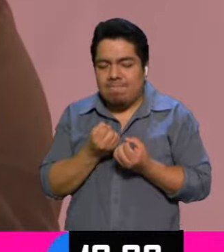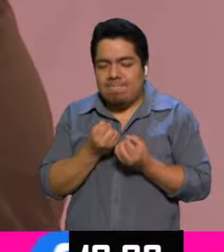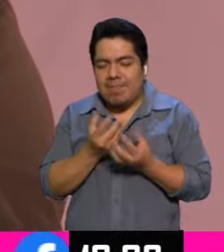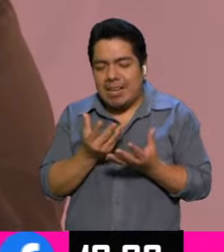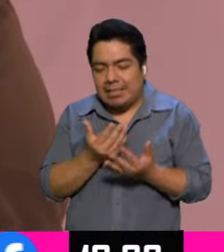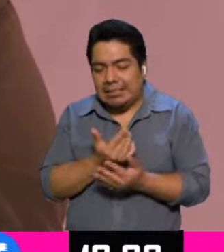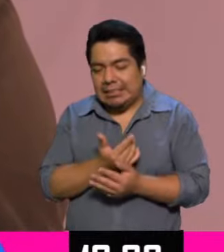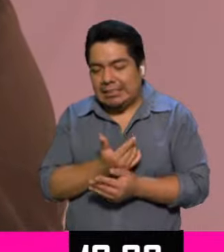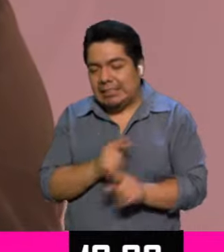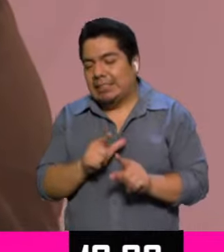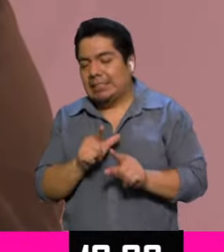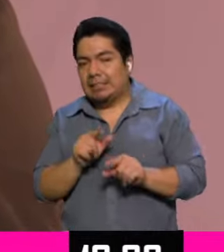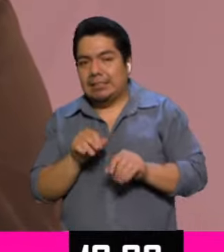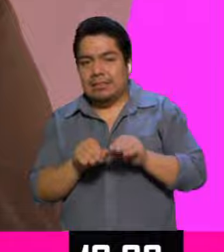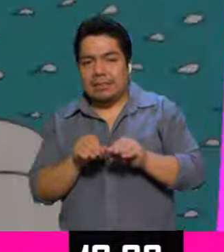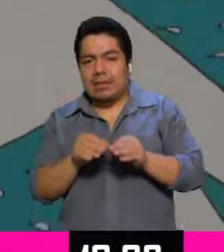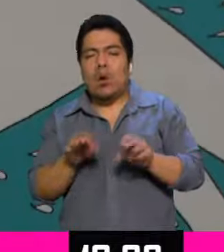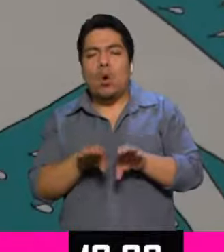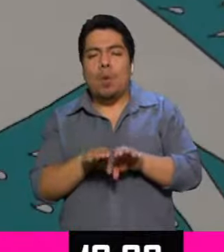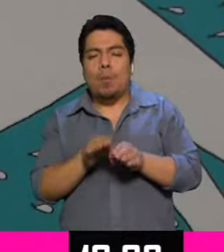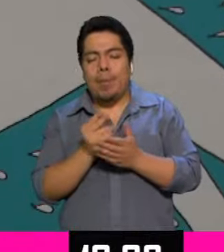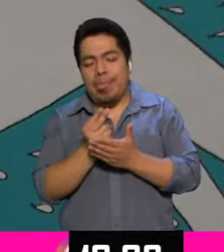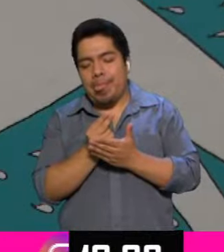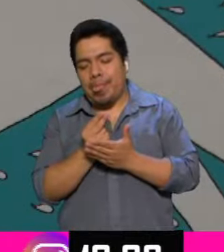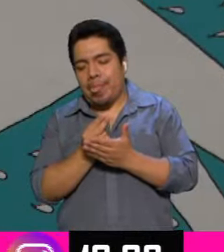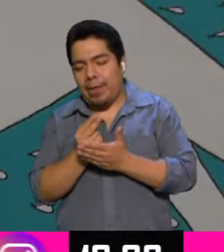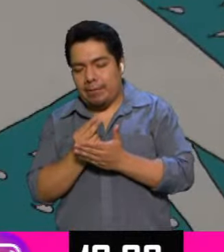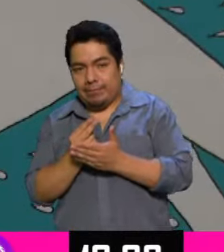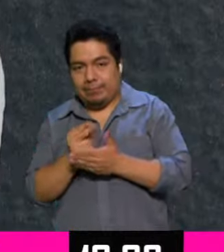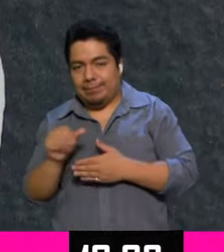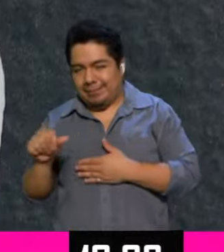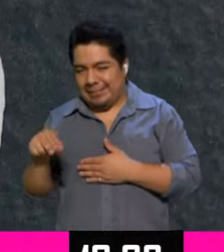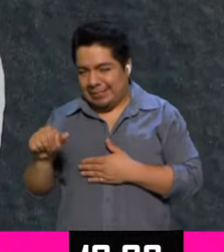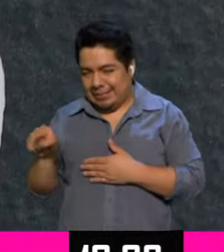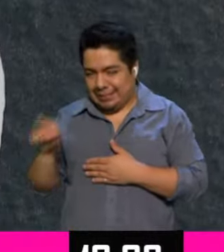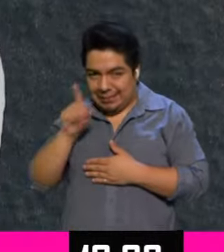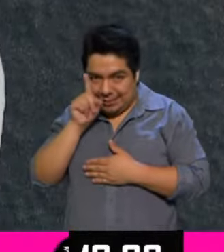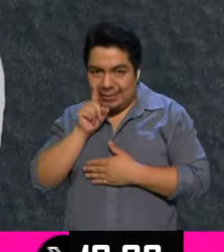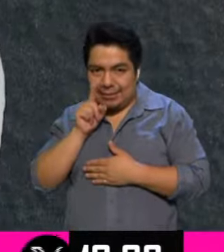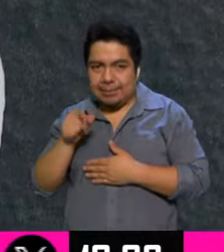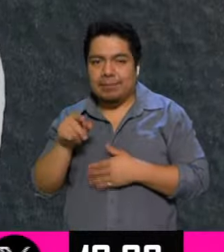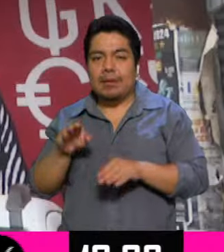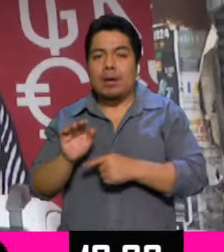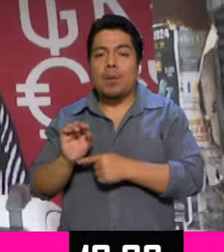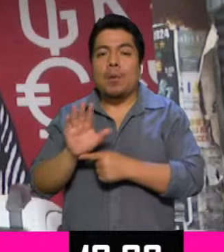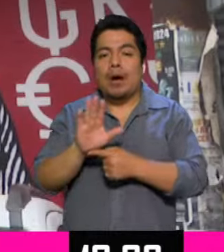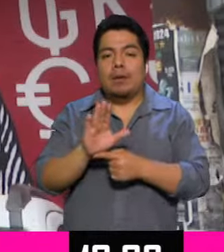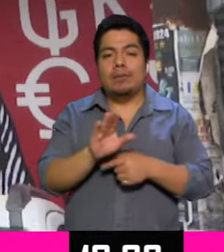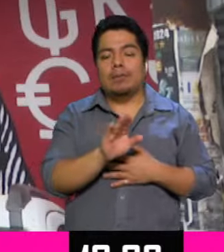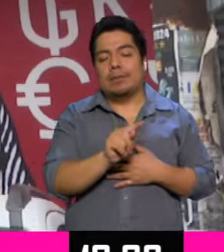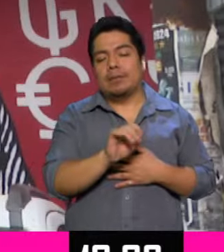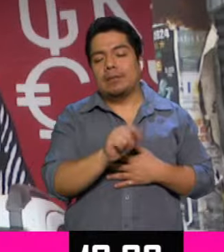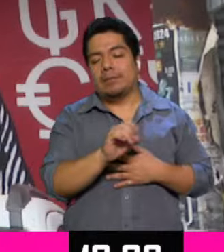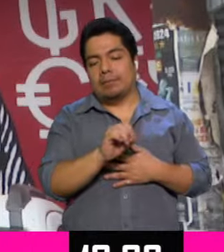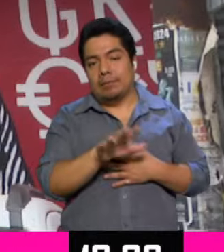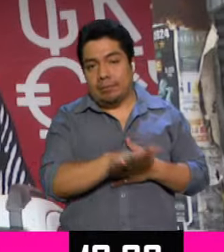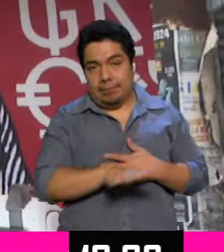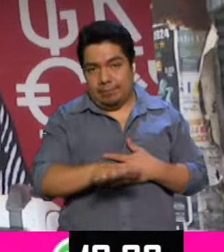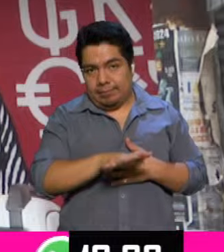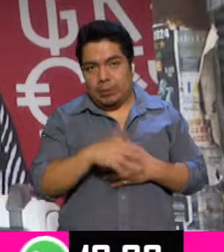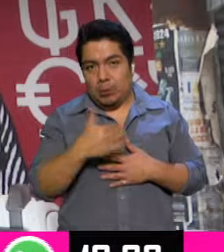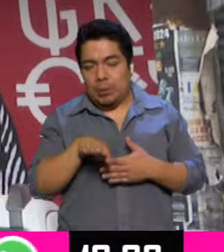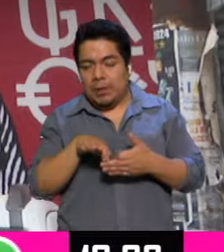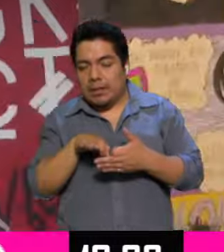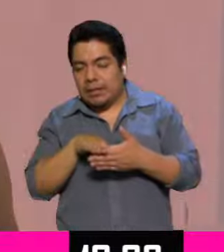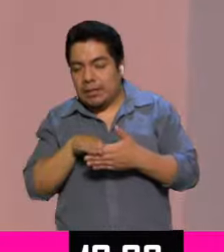sanarse, pues es dibujándolo. Para Ana Barreto, no hay mejor lugar para presentar su obra que el barrio de Tepito, un lugar muy